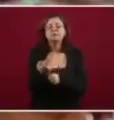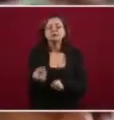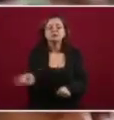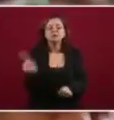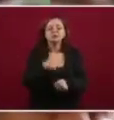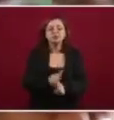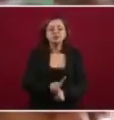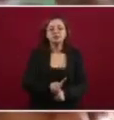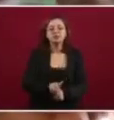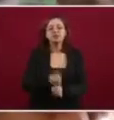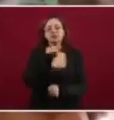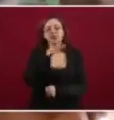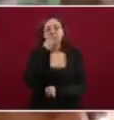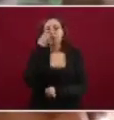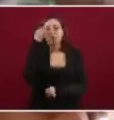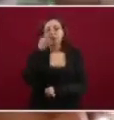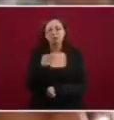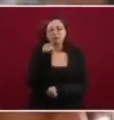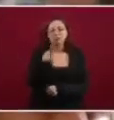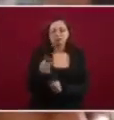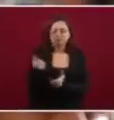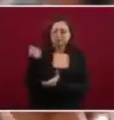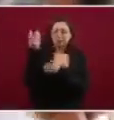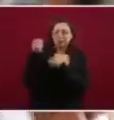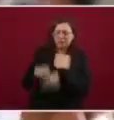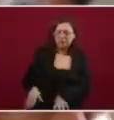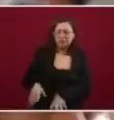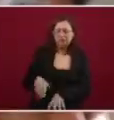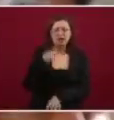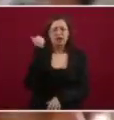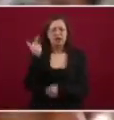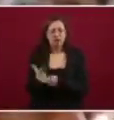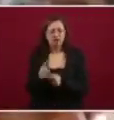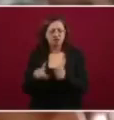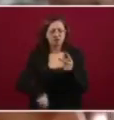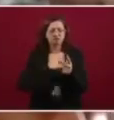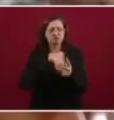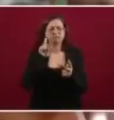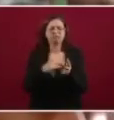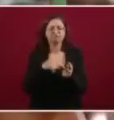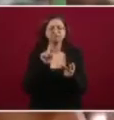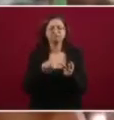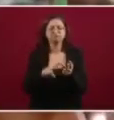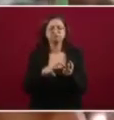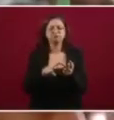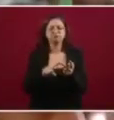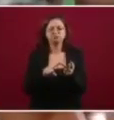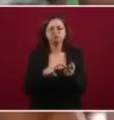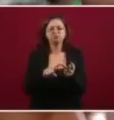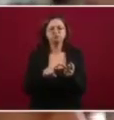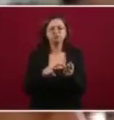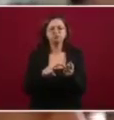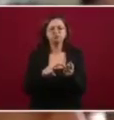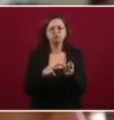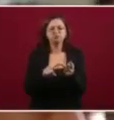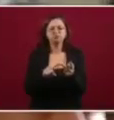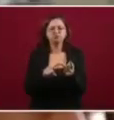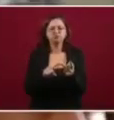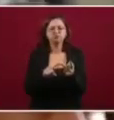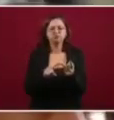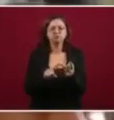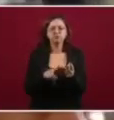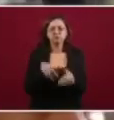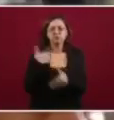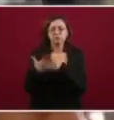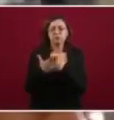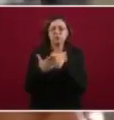dado fuga de capitales? Esa sería mi primera pregunta. Y mi segunda pregunta, ¿está en proceso el nombramiento